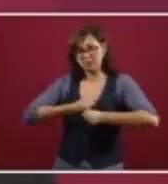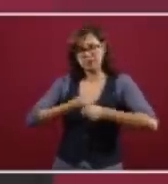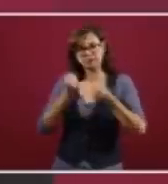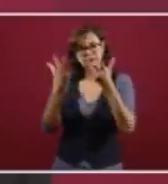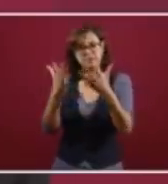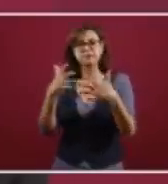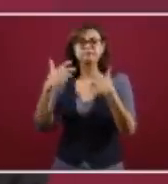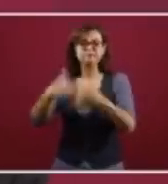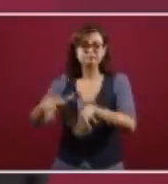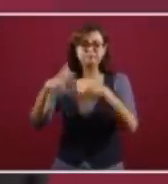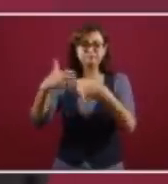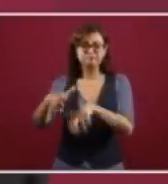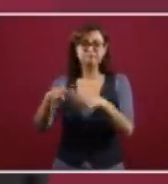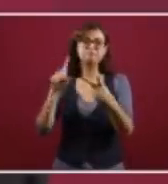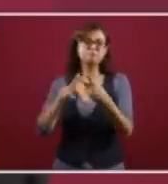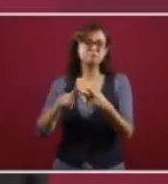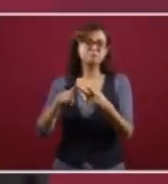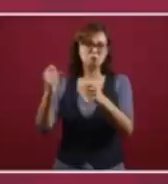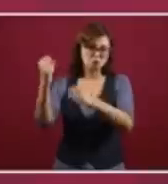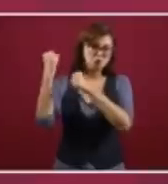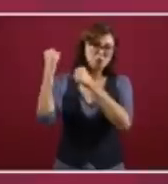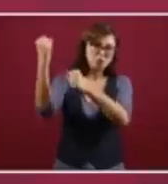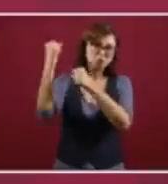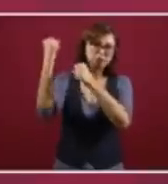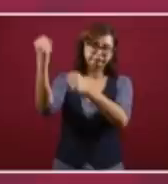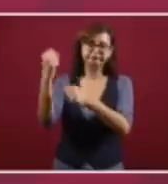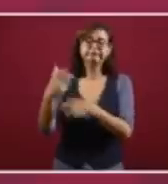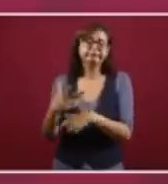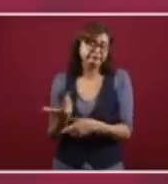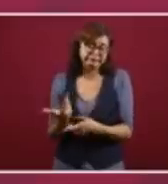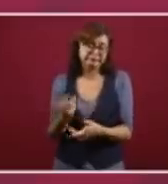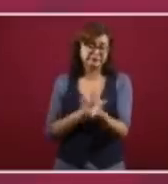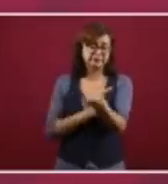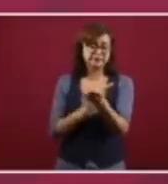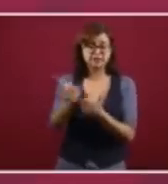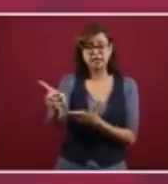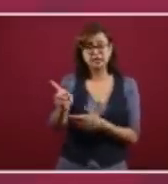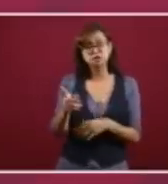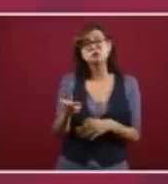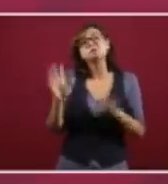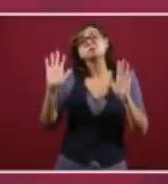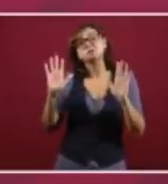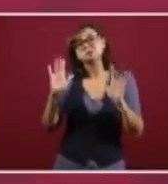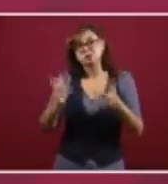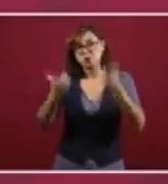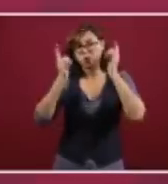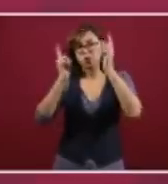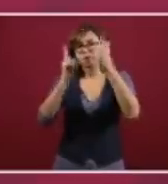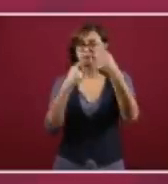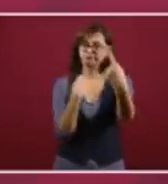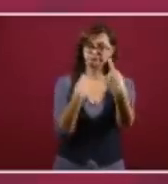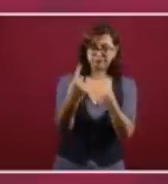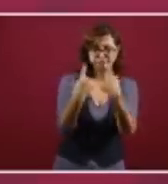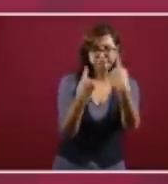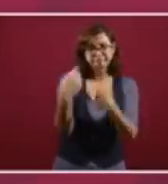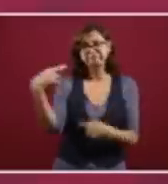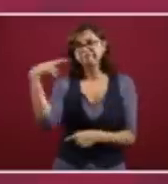el derecho a la protesta, y ojalá que con el diálogo se llegue a un acuerdo